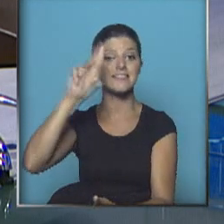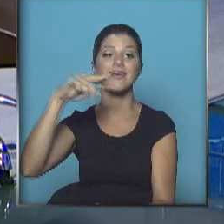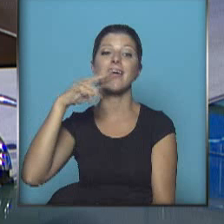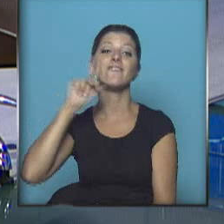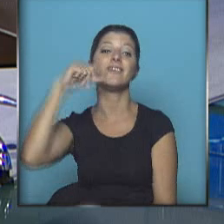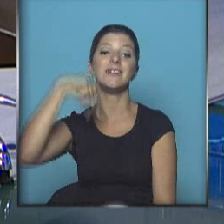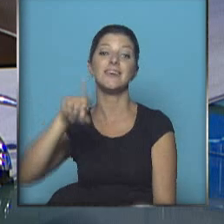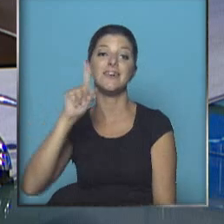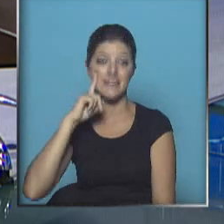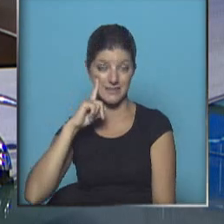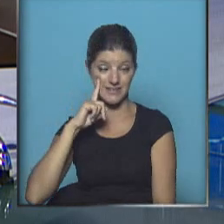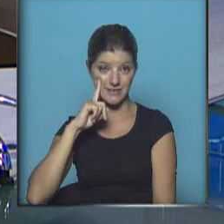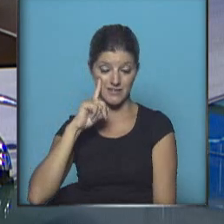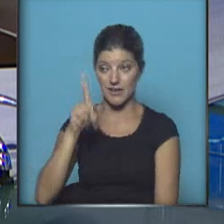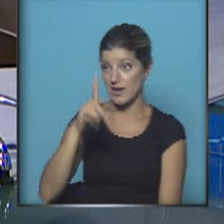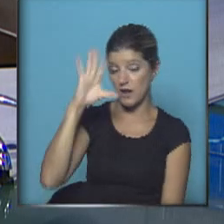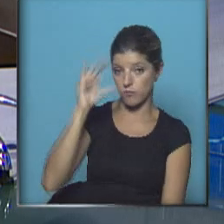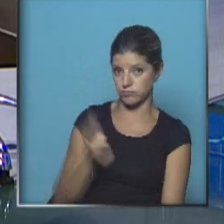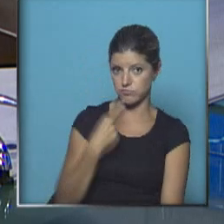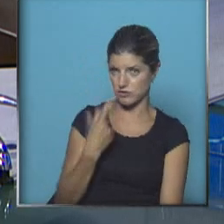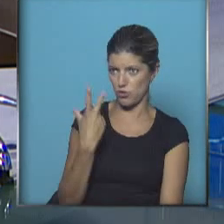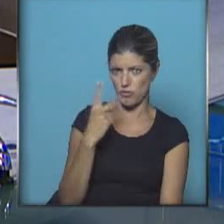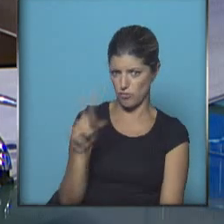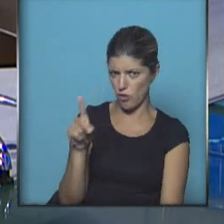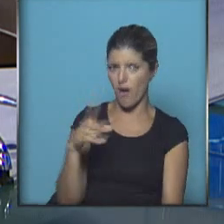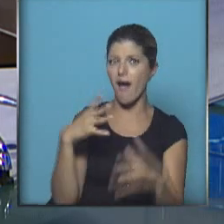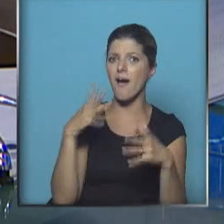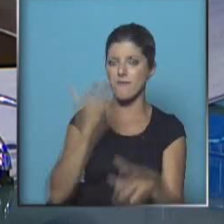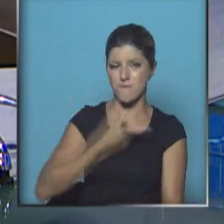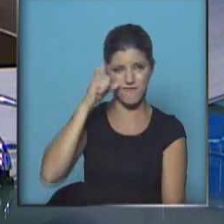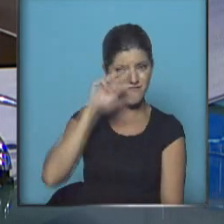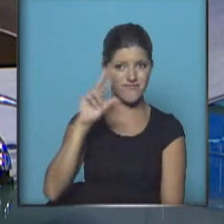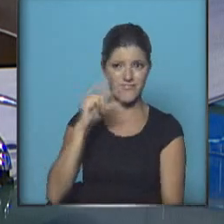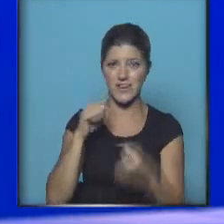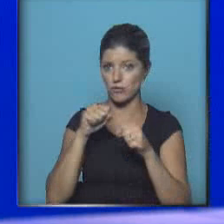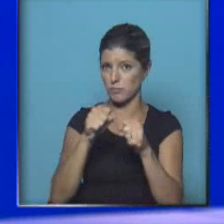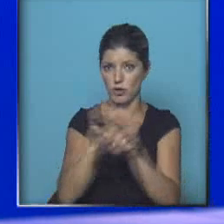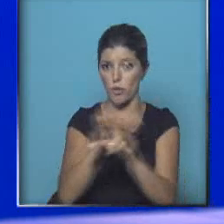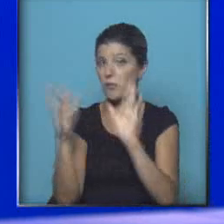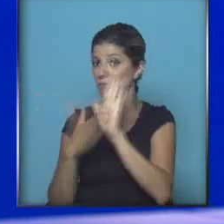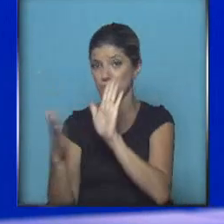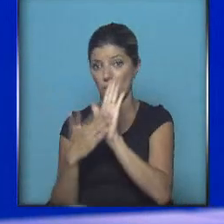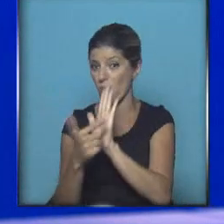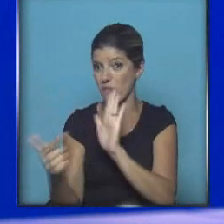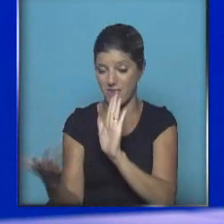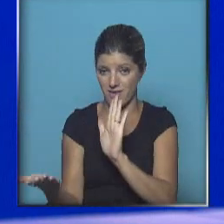Servini decidió no abrir la feria porque dijo que no había elementos probatorios.